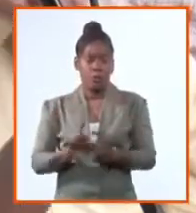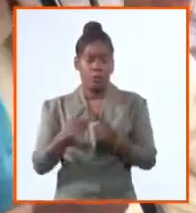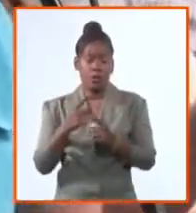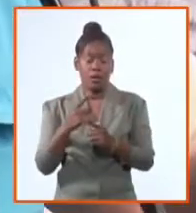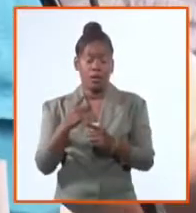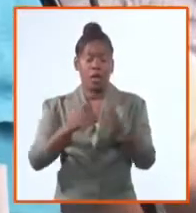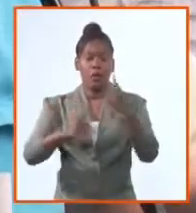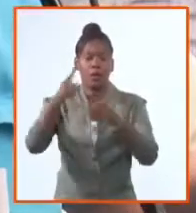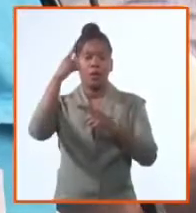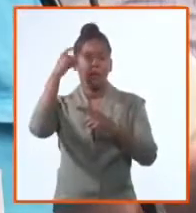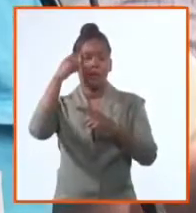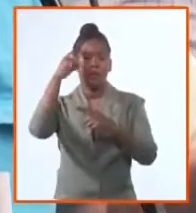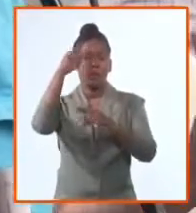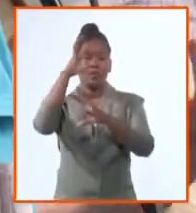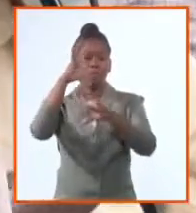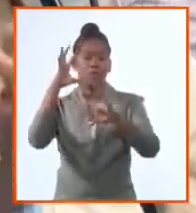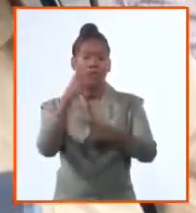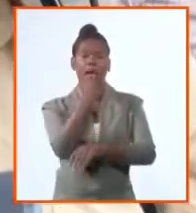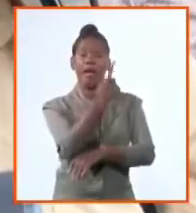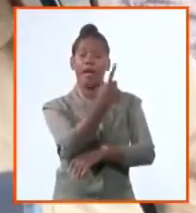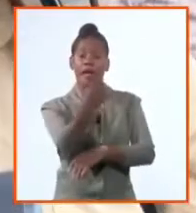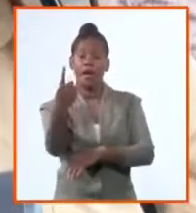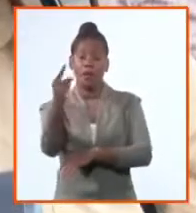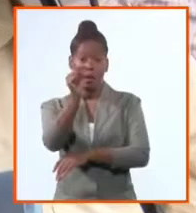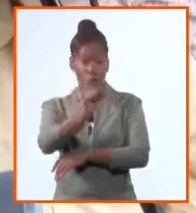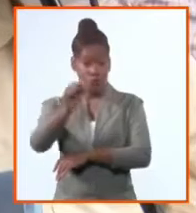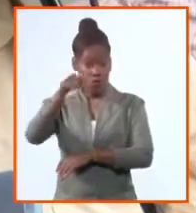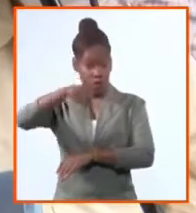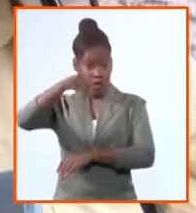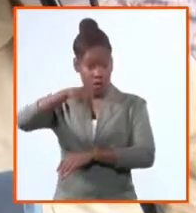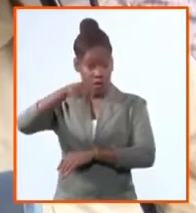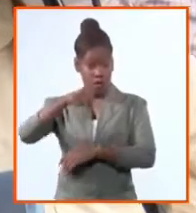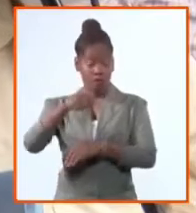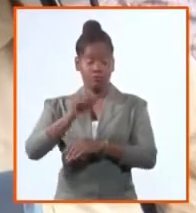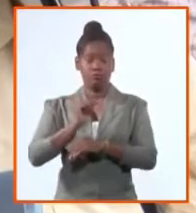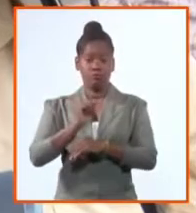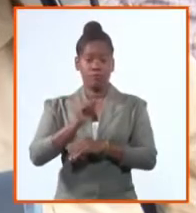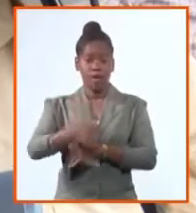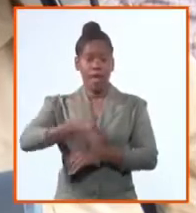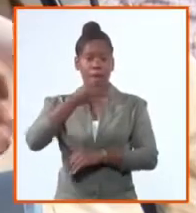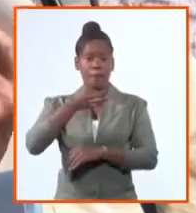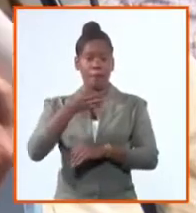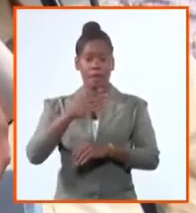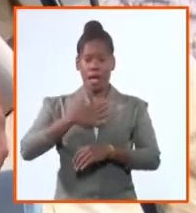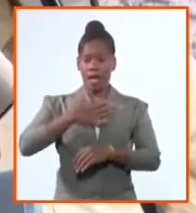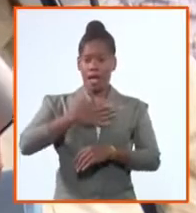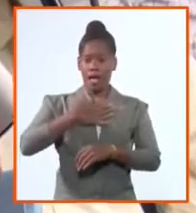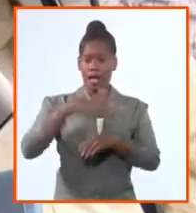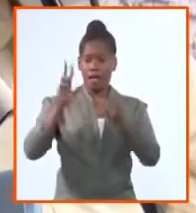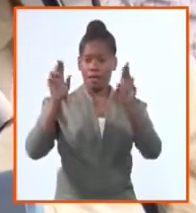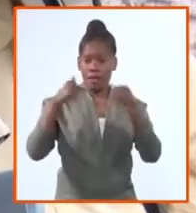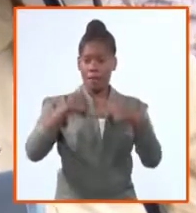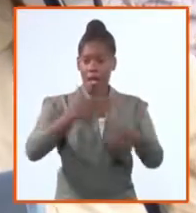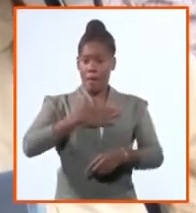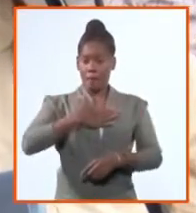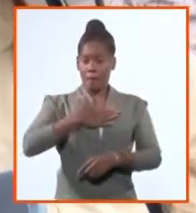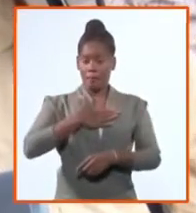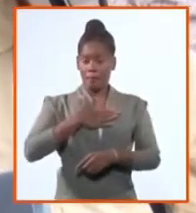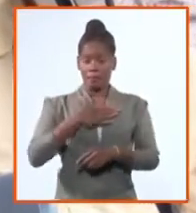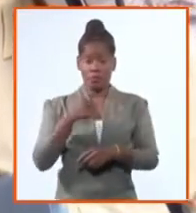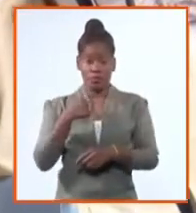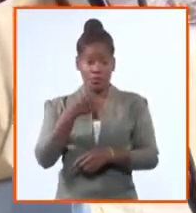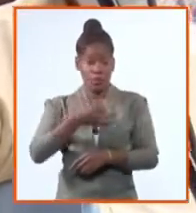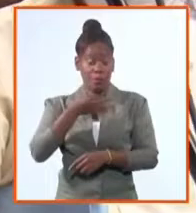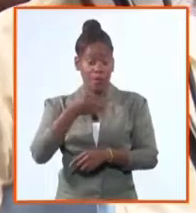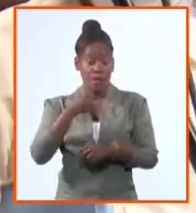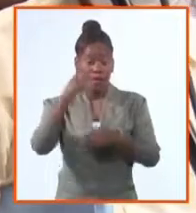decimos ciencia y cada uno defiende su pedacito de ciencia, pero lo cierto es que nuestras ciencias han sido